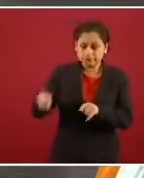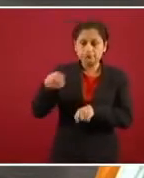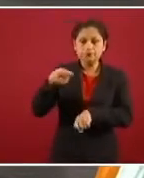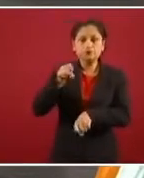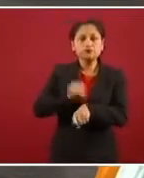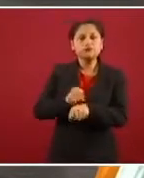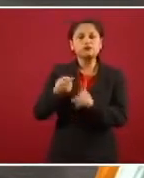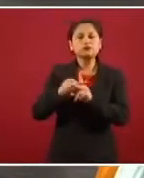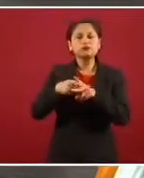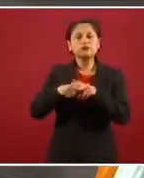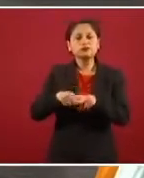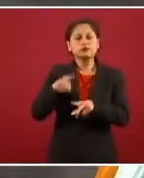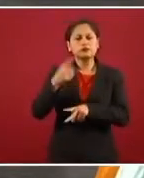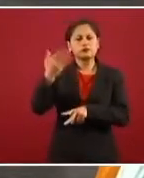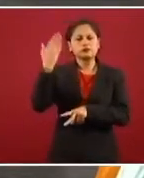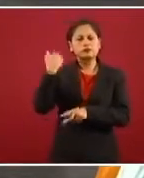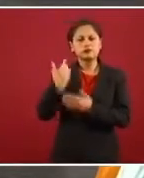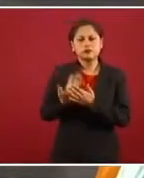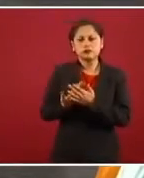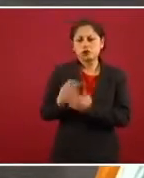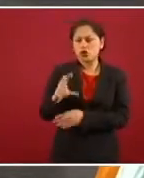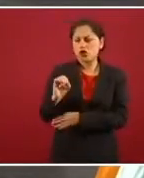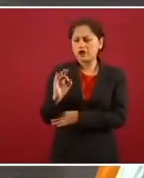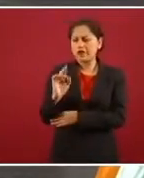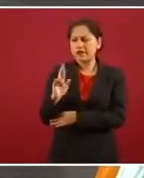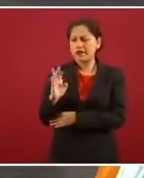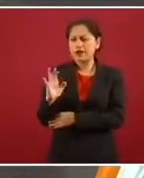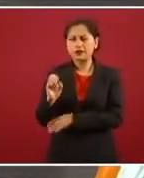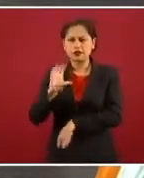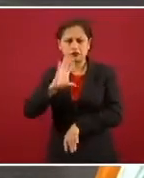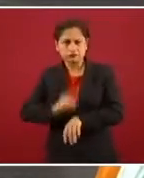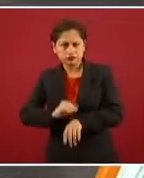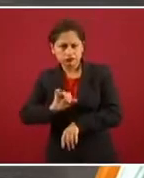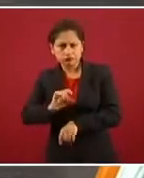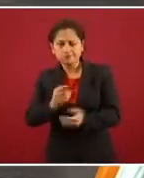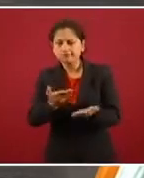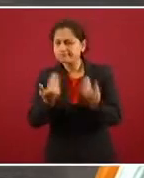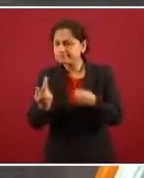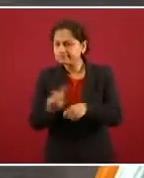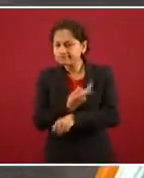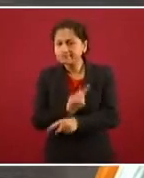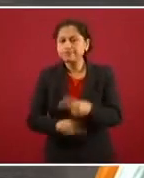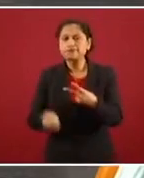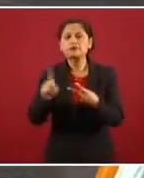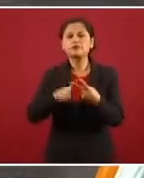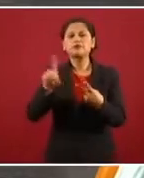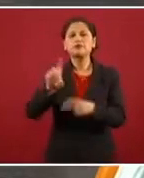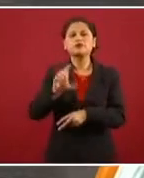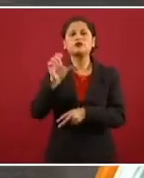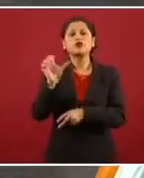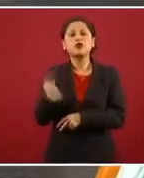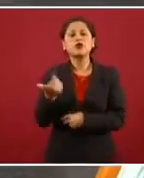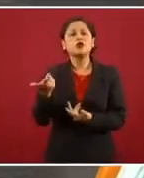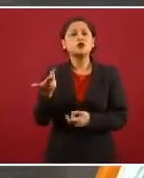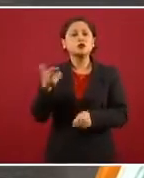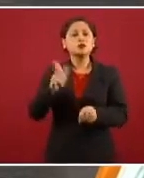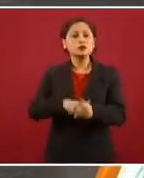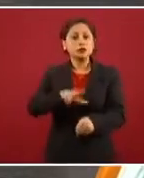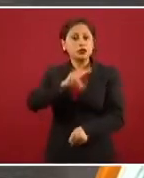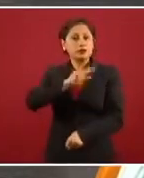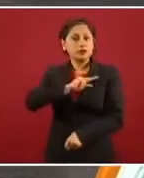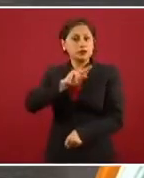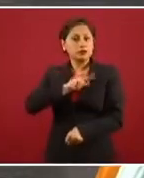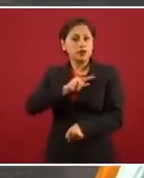la autorización de COFEPRIS. Y segunda, ¿cómo se va a involucrar el sector privado hospitalario en